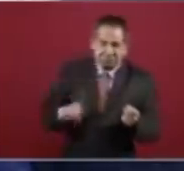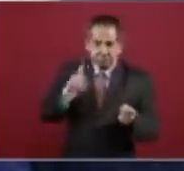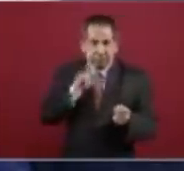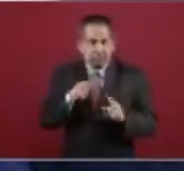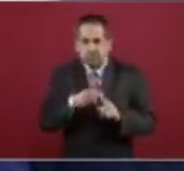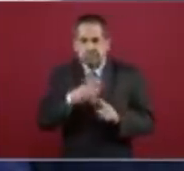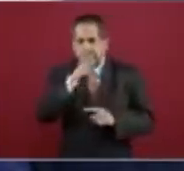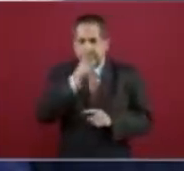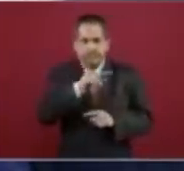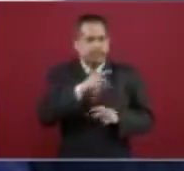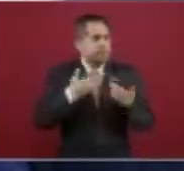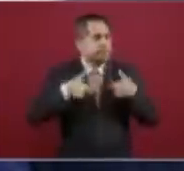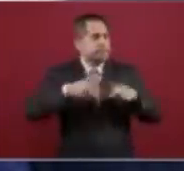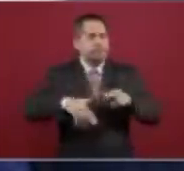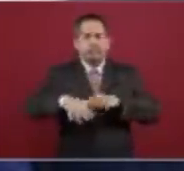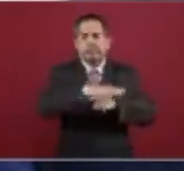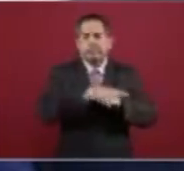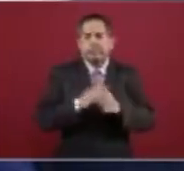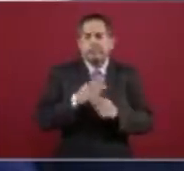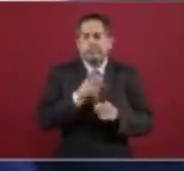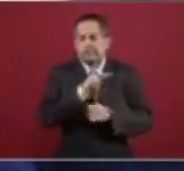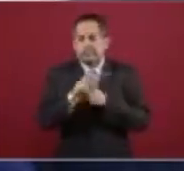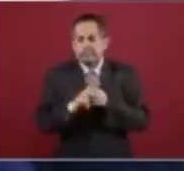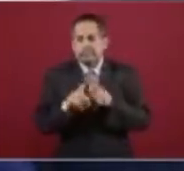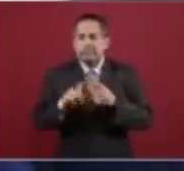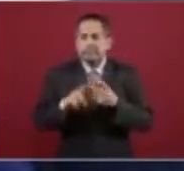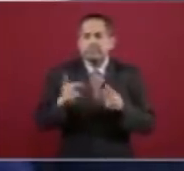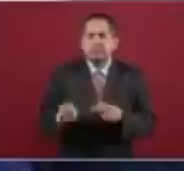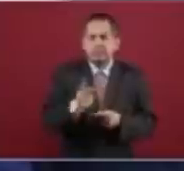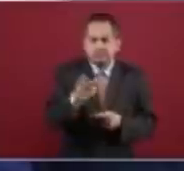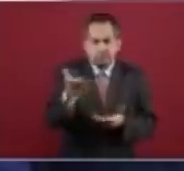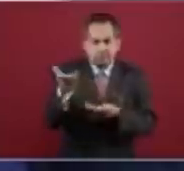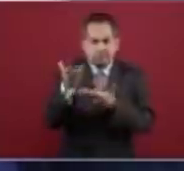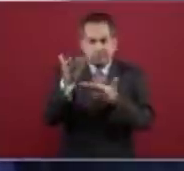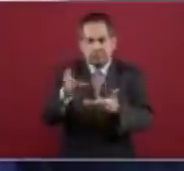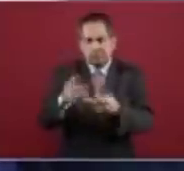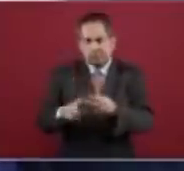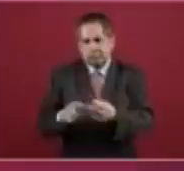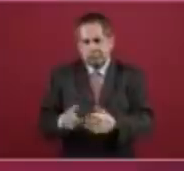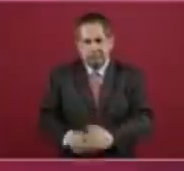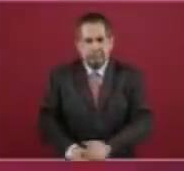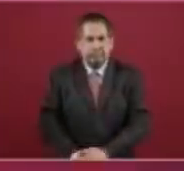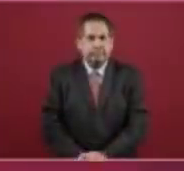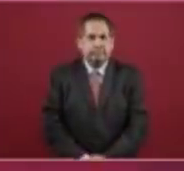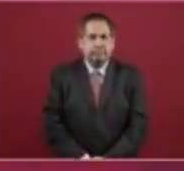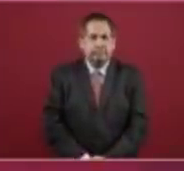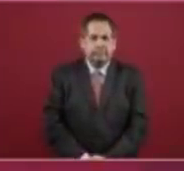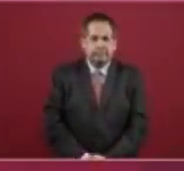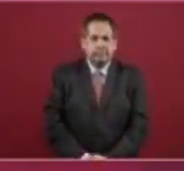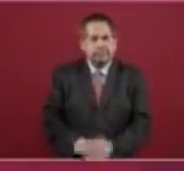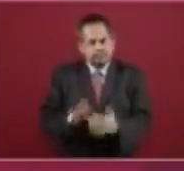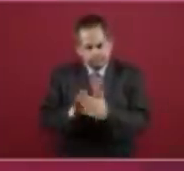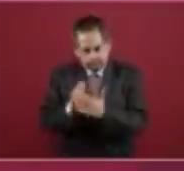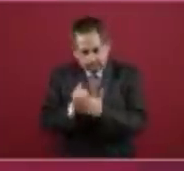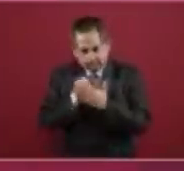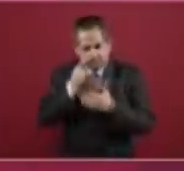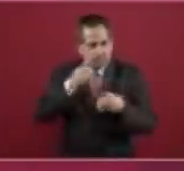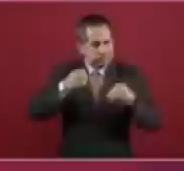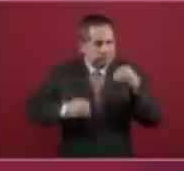quien represente a una sociedad sana. Primer pregunta es la invitación, le hago la segunda ahorita. Que nos ayude a